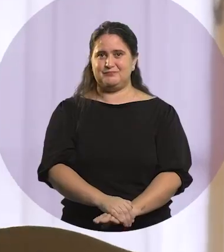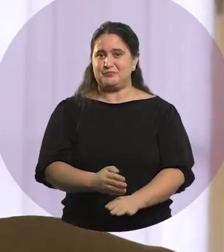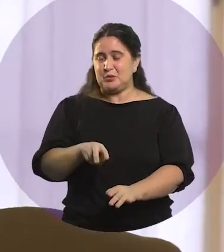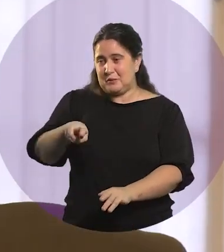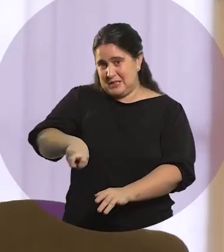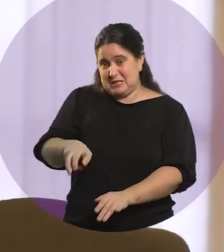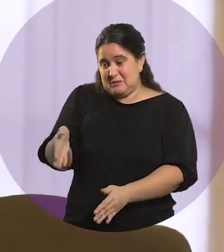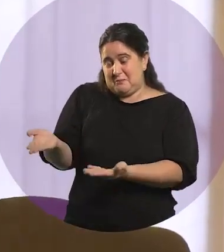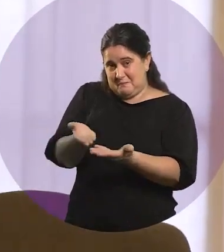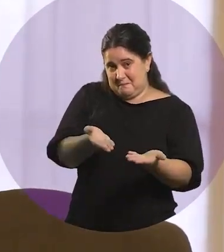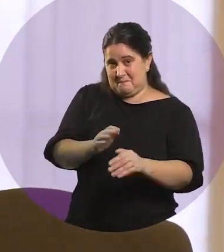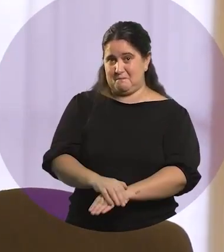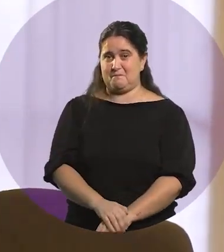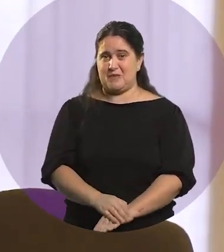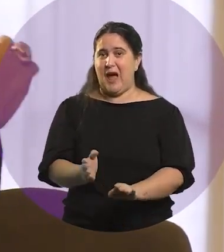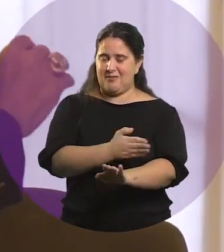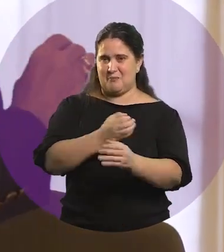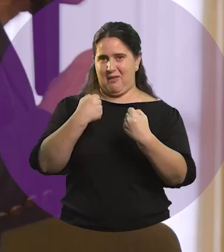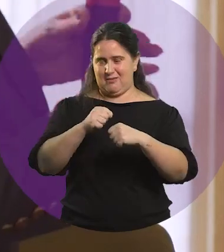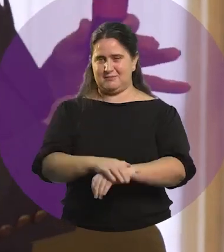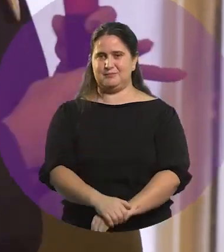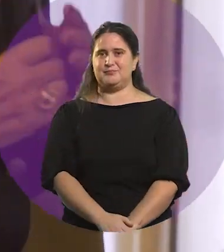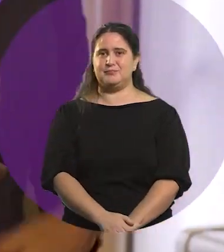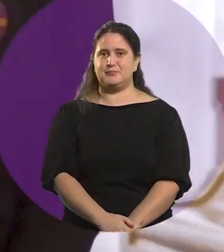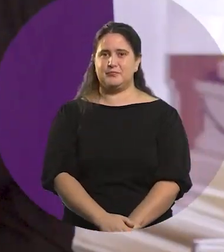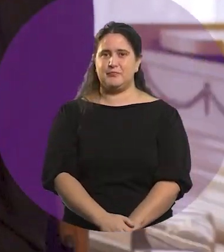le dejo mi silla, está todo ensayado.